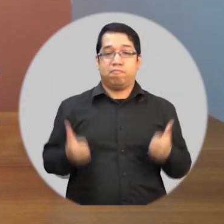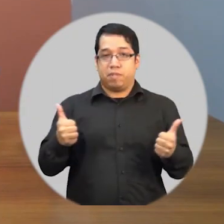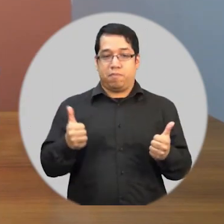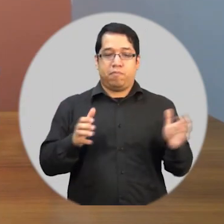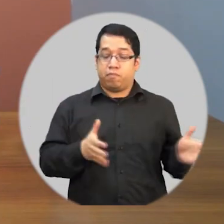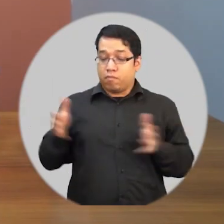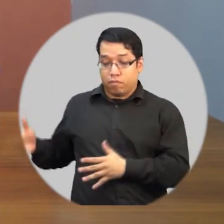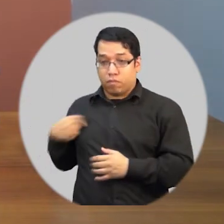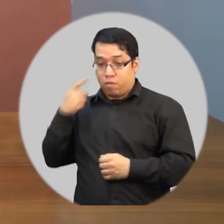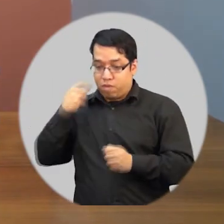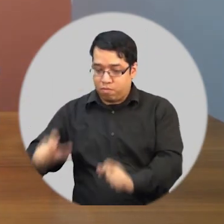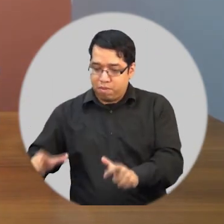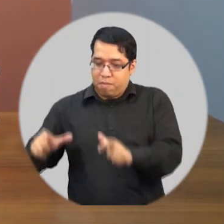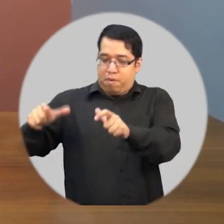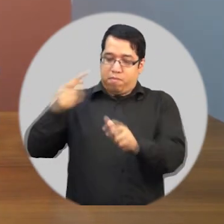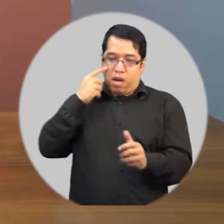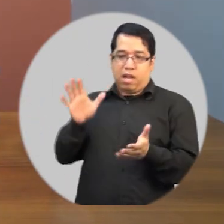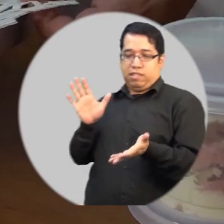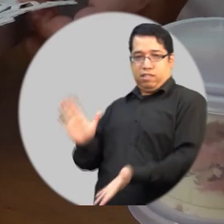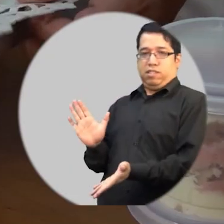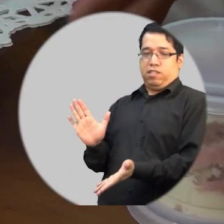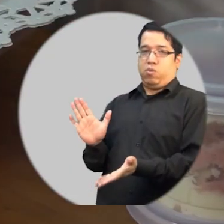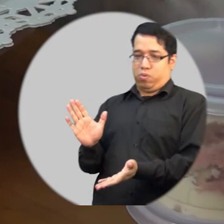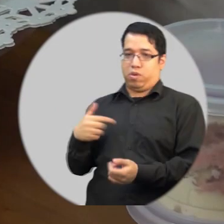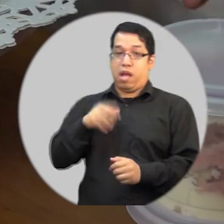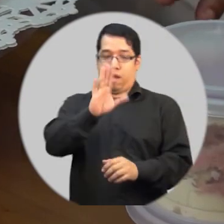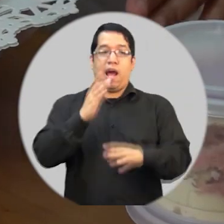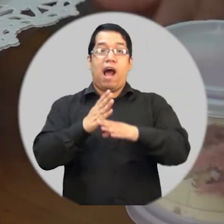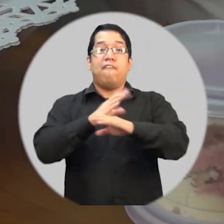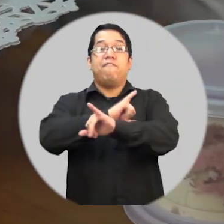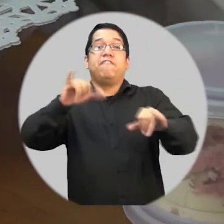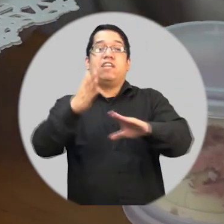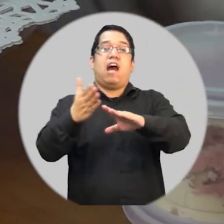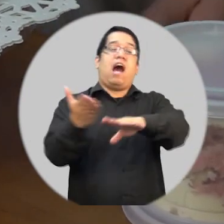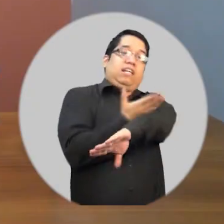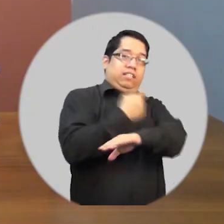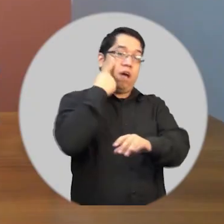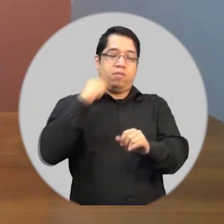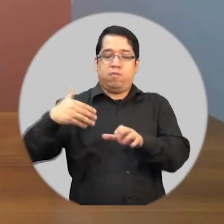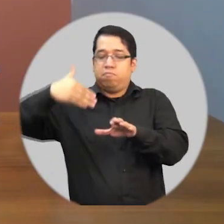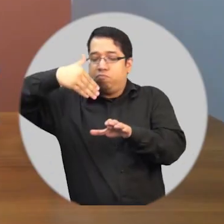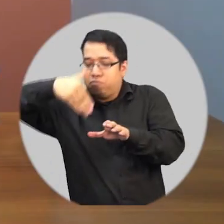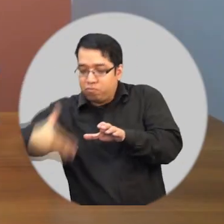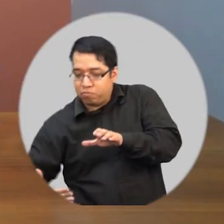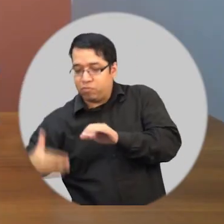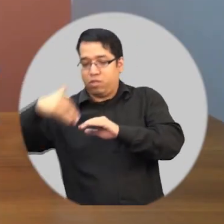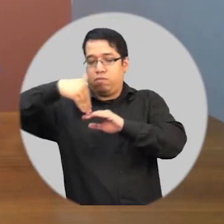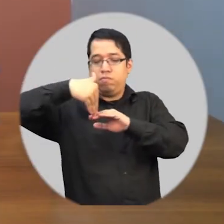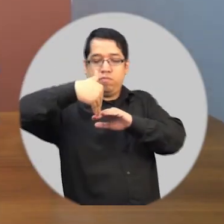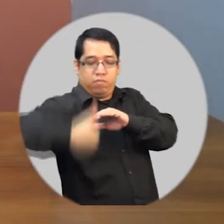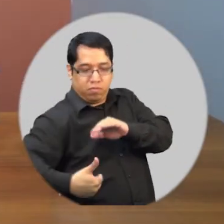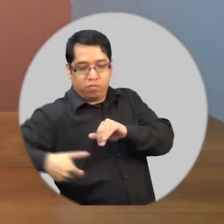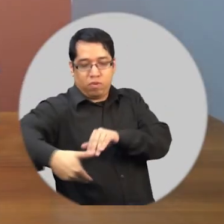torta. Espero que le haya gustado. Y antes de que termine, vamos a cortar para mostrarle cómo quedó. Bueno, vamos a cortar.